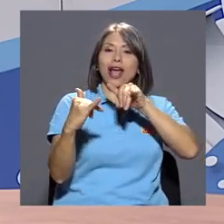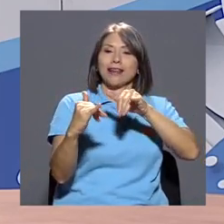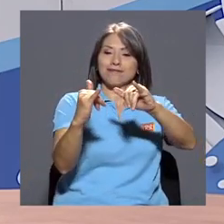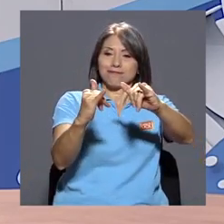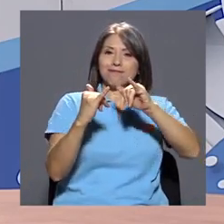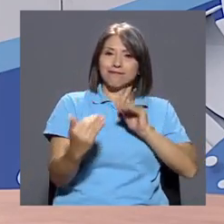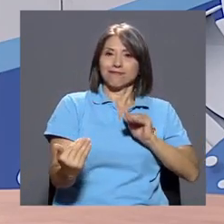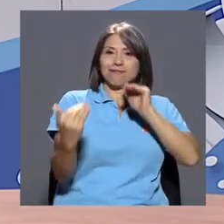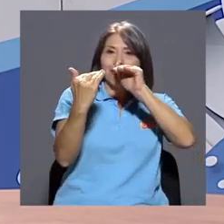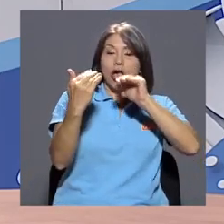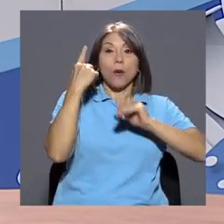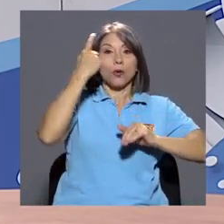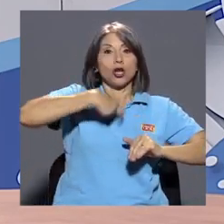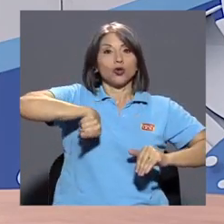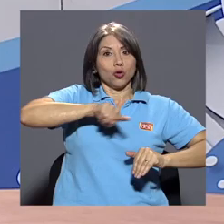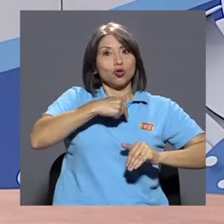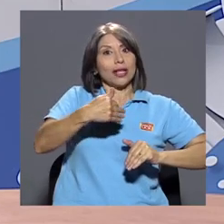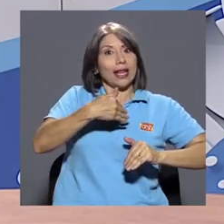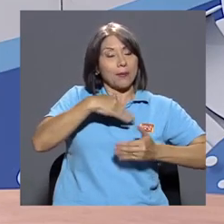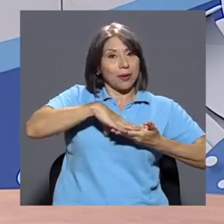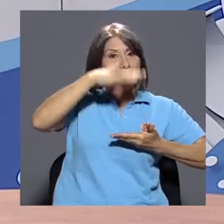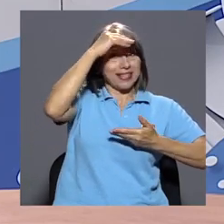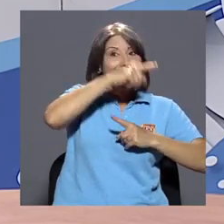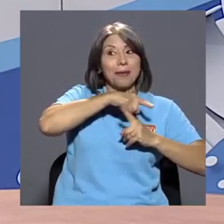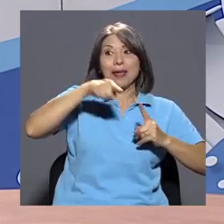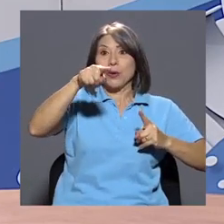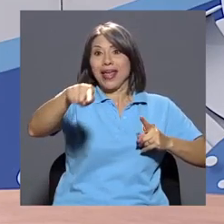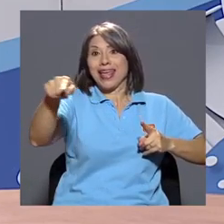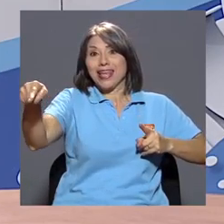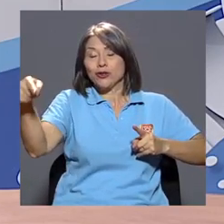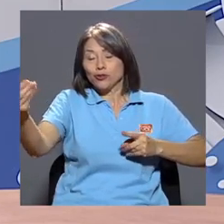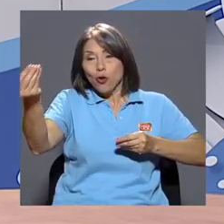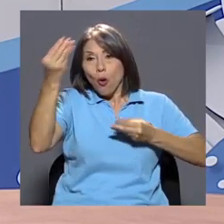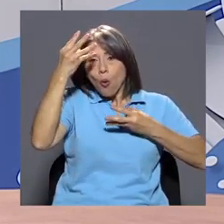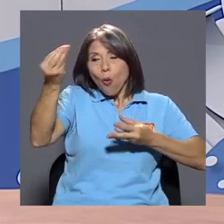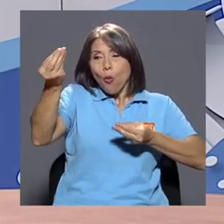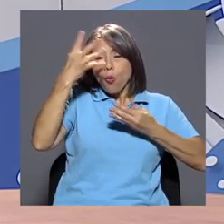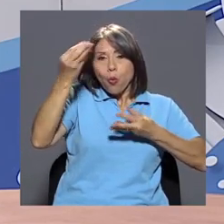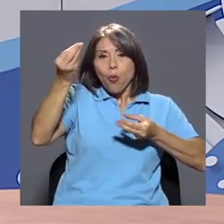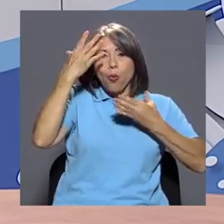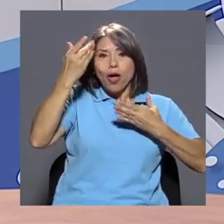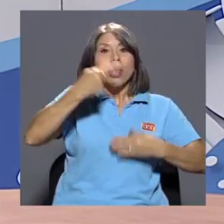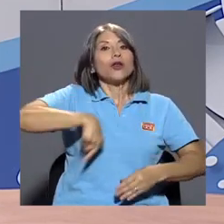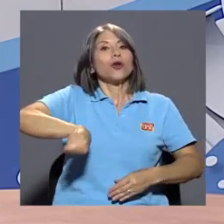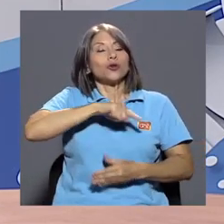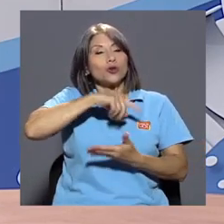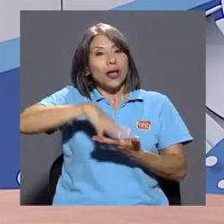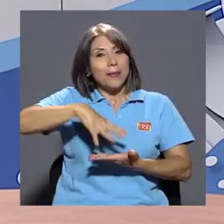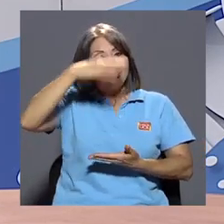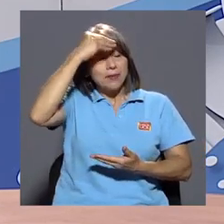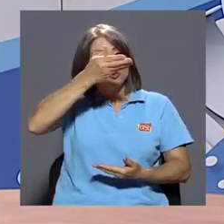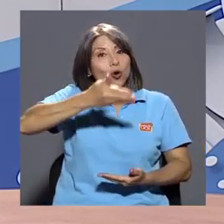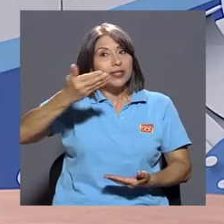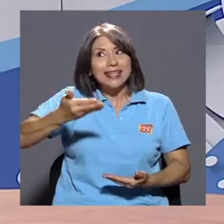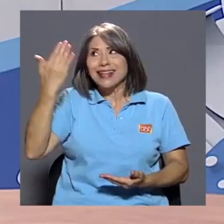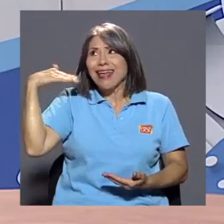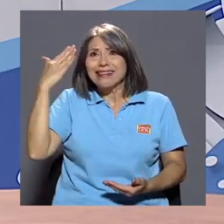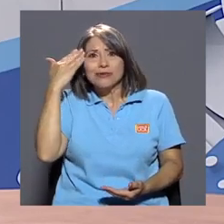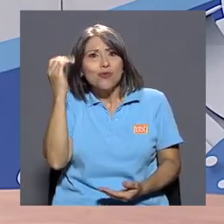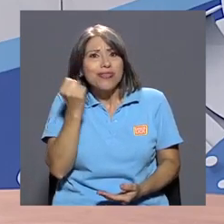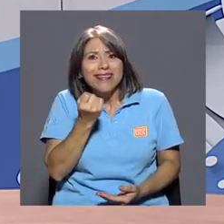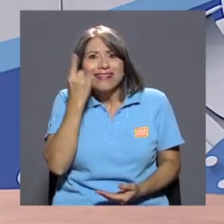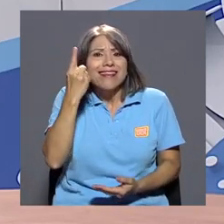pero la mayor cantidad de información la obtuvimos de los participantes. Aprendimos cosas que no teníamos claras del proceso de contratación, donde ellos quienes